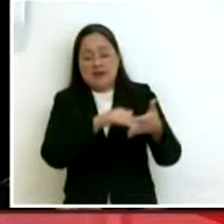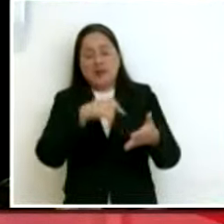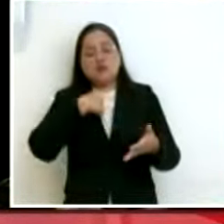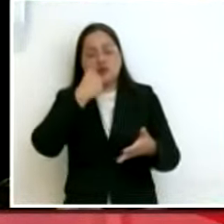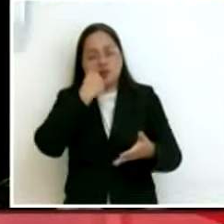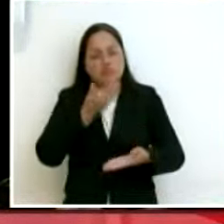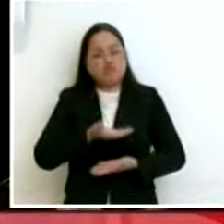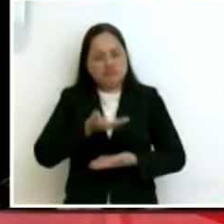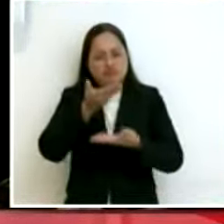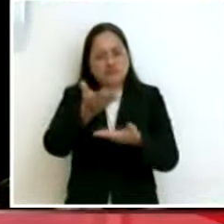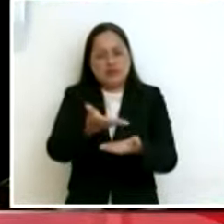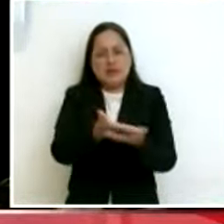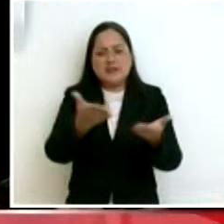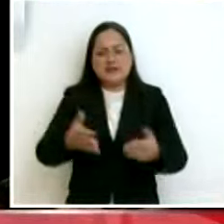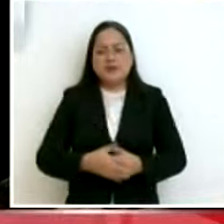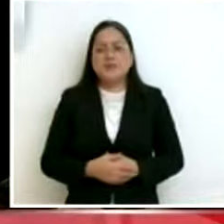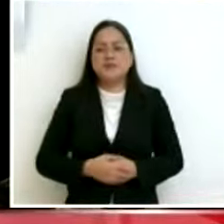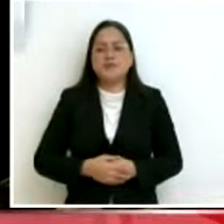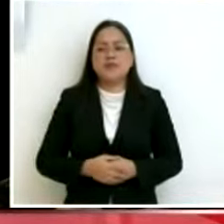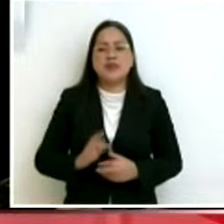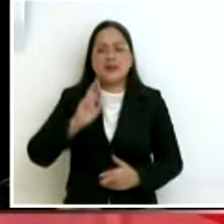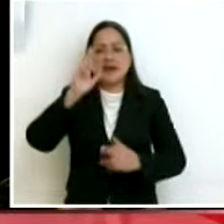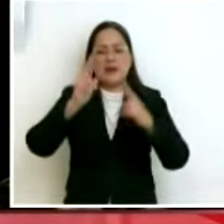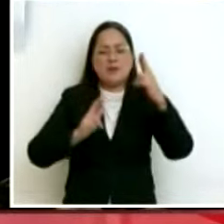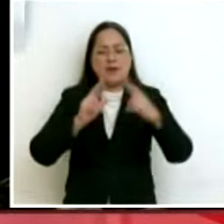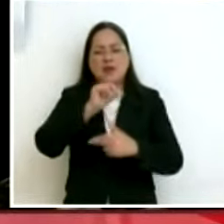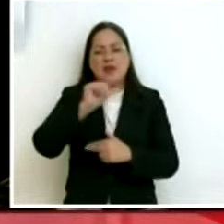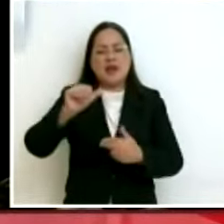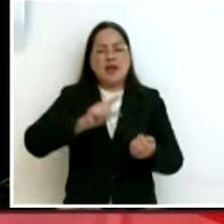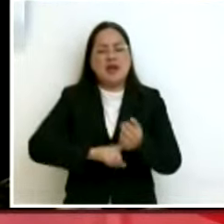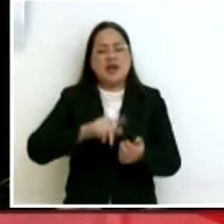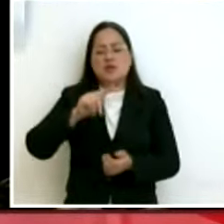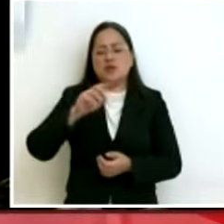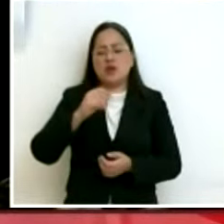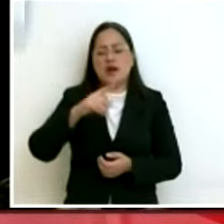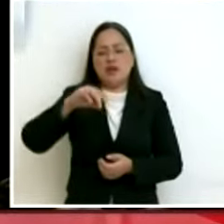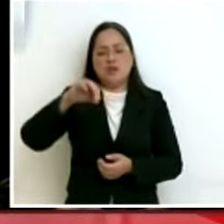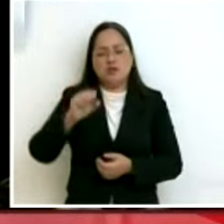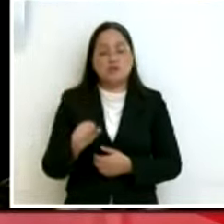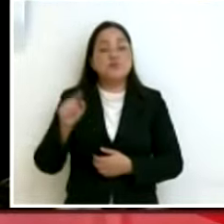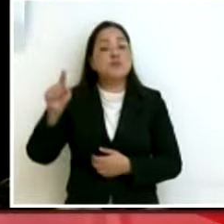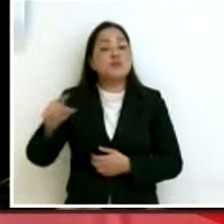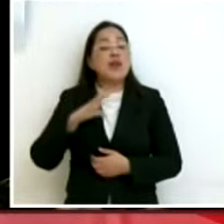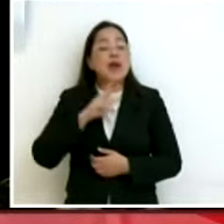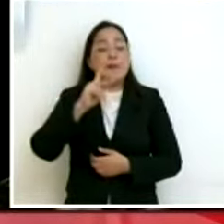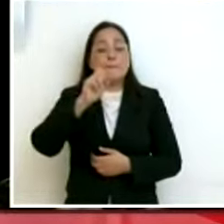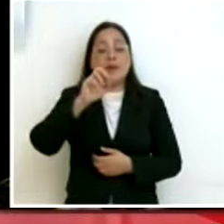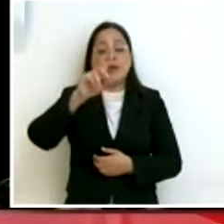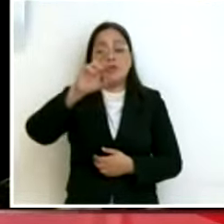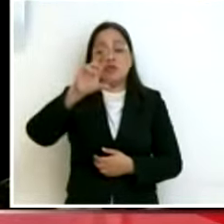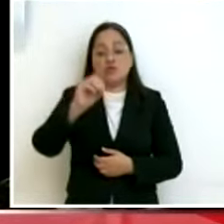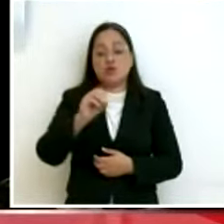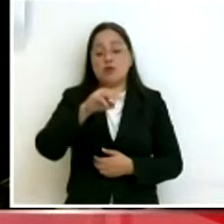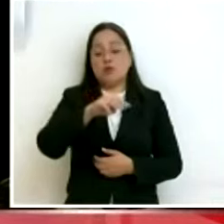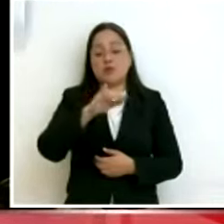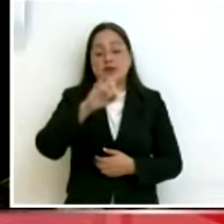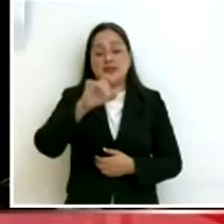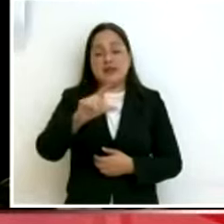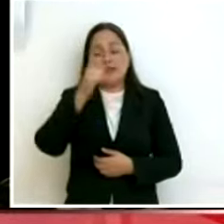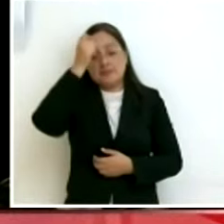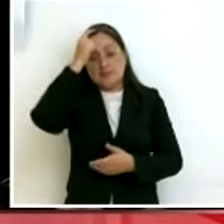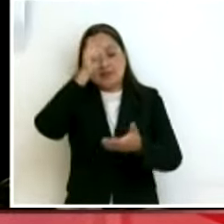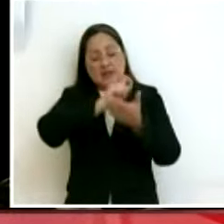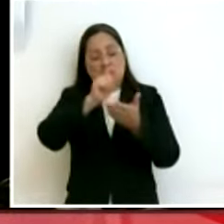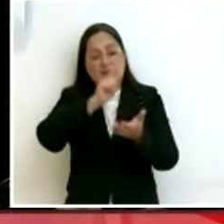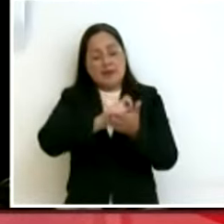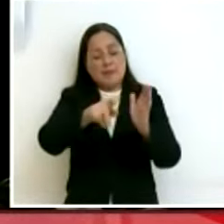compartir con ustedes, La rebelión de los togados. Esto que escribió Pedro Miguel en un extraordinario artículo